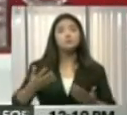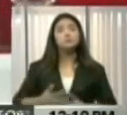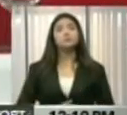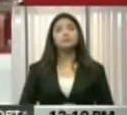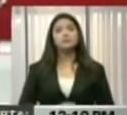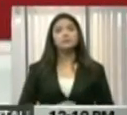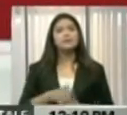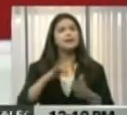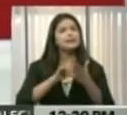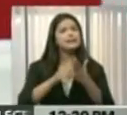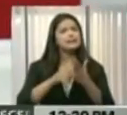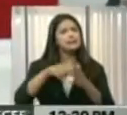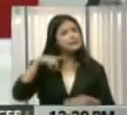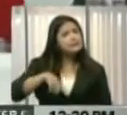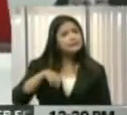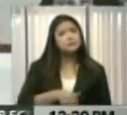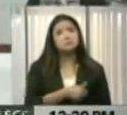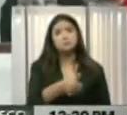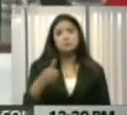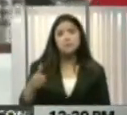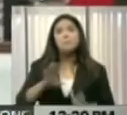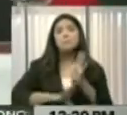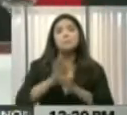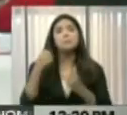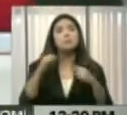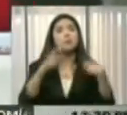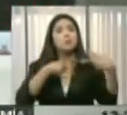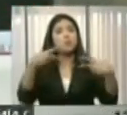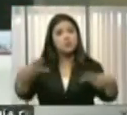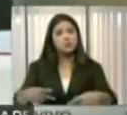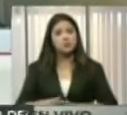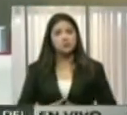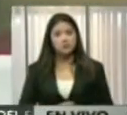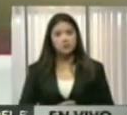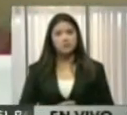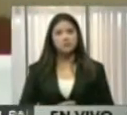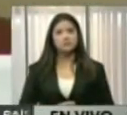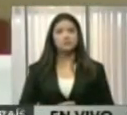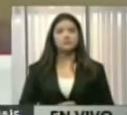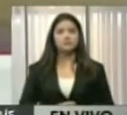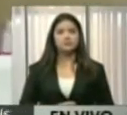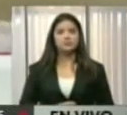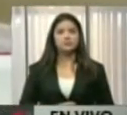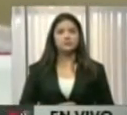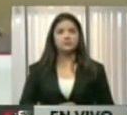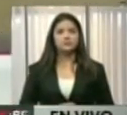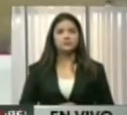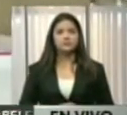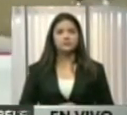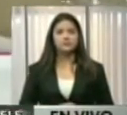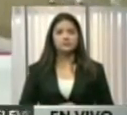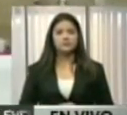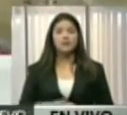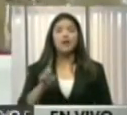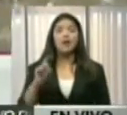que considere necesarios para el desarrollo del proceso. De igual manera, la mesa.